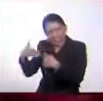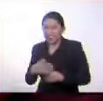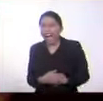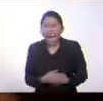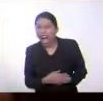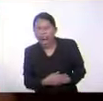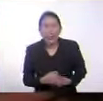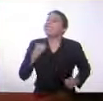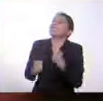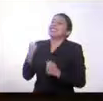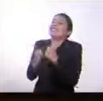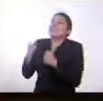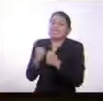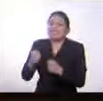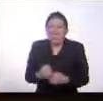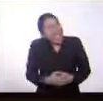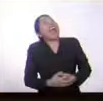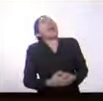¡No! ¡No! ¡Ay!